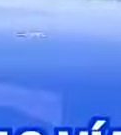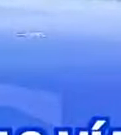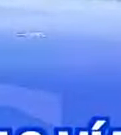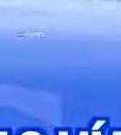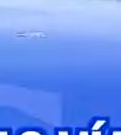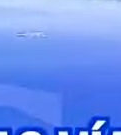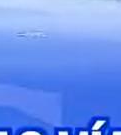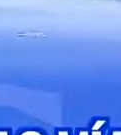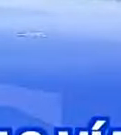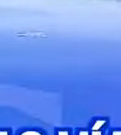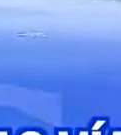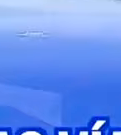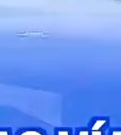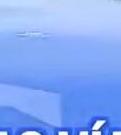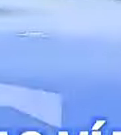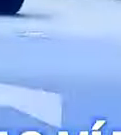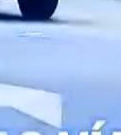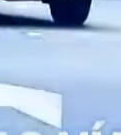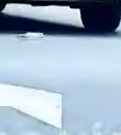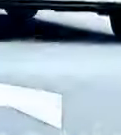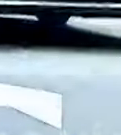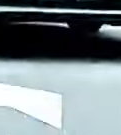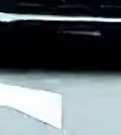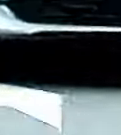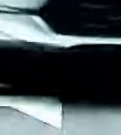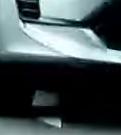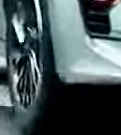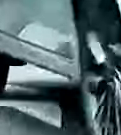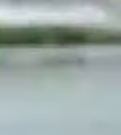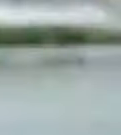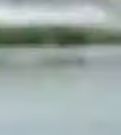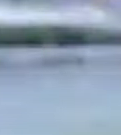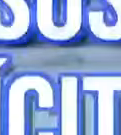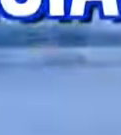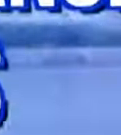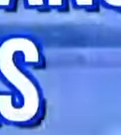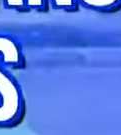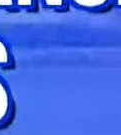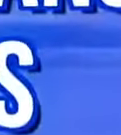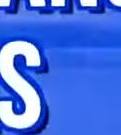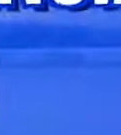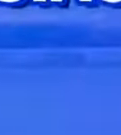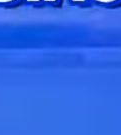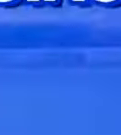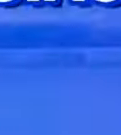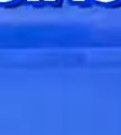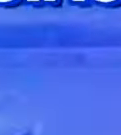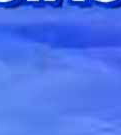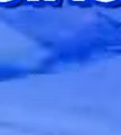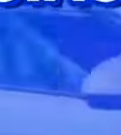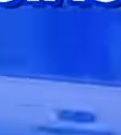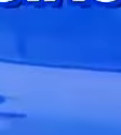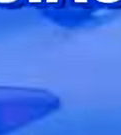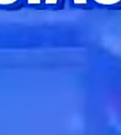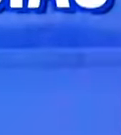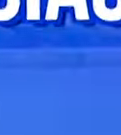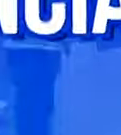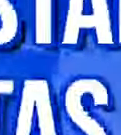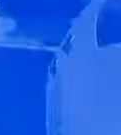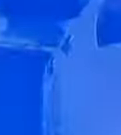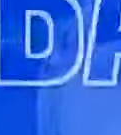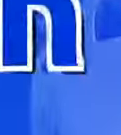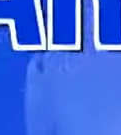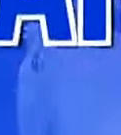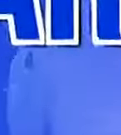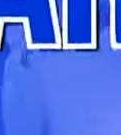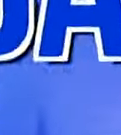las vías, porque ciertos individuos piden un aventón para así intimidar a los pasajeros o al conductor con armas o con sustancias